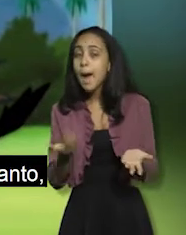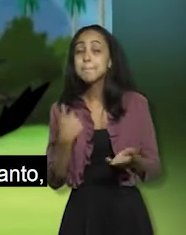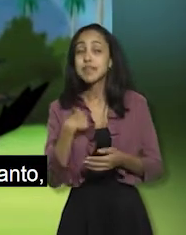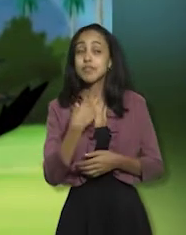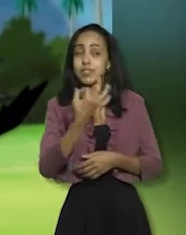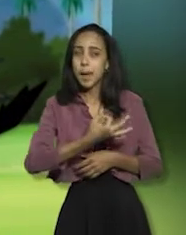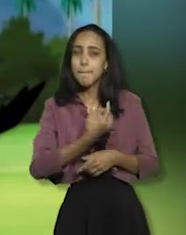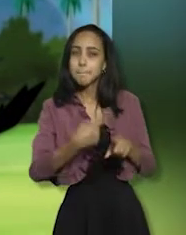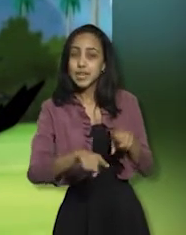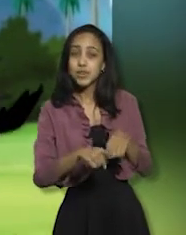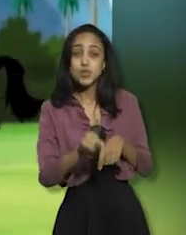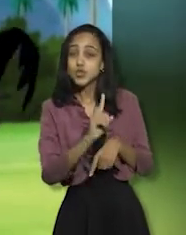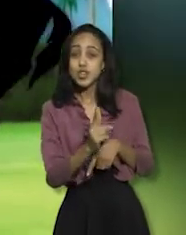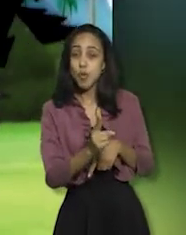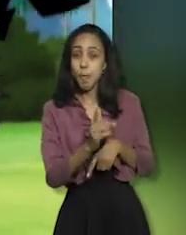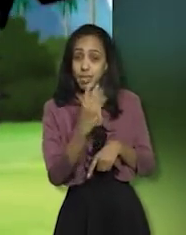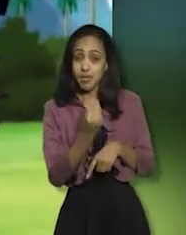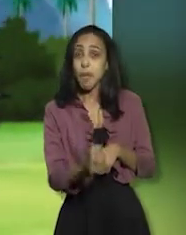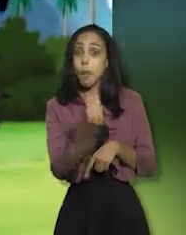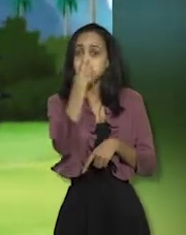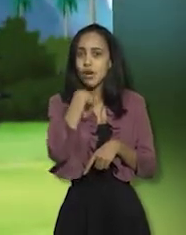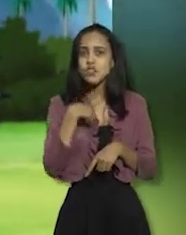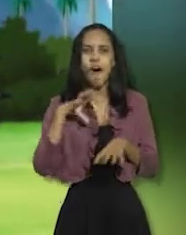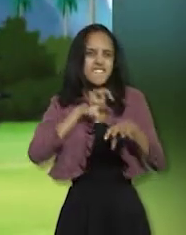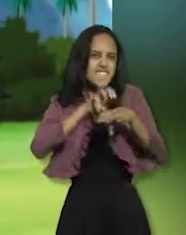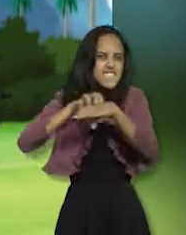morderé tanto, pero tanto, tanto,